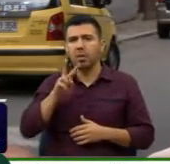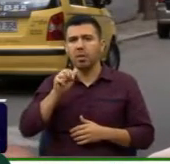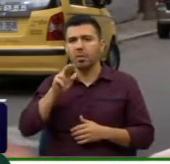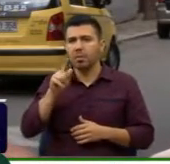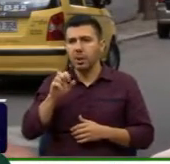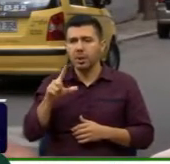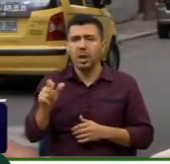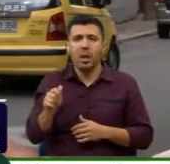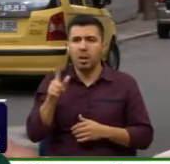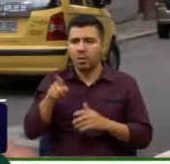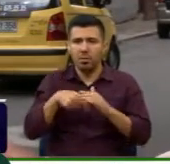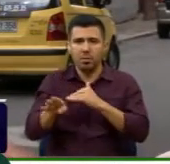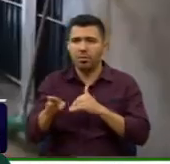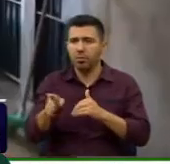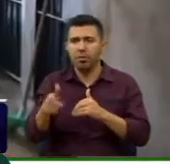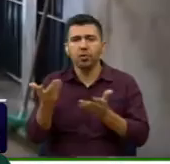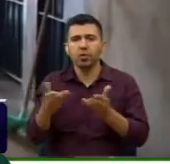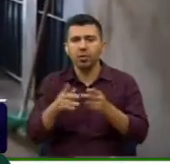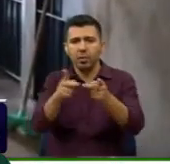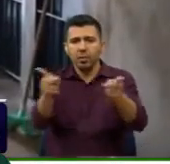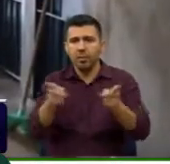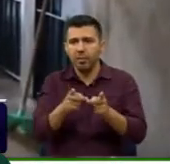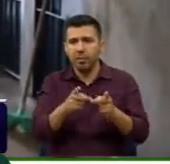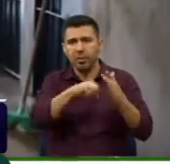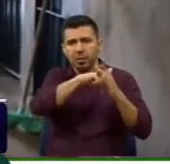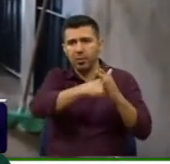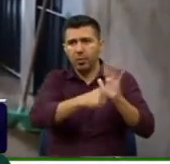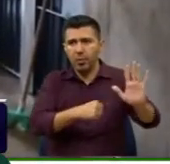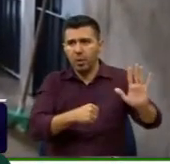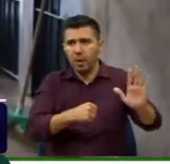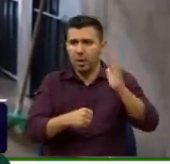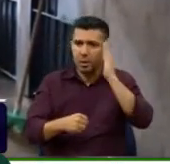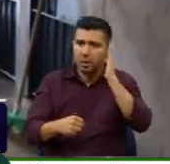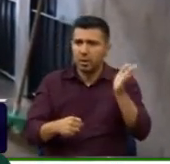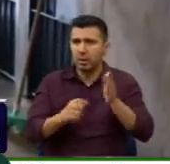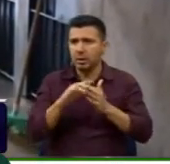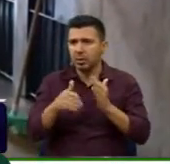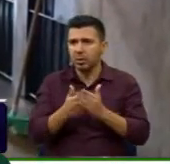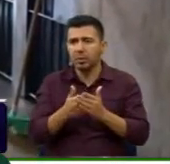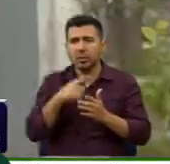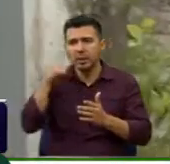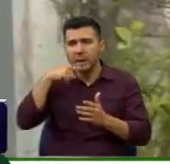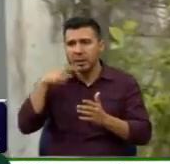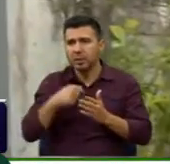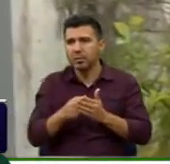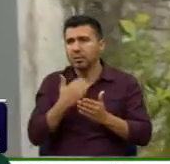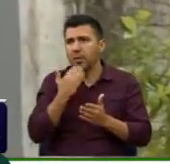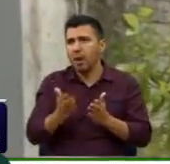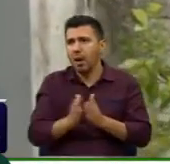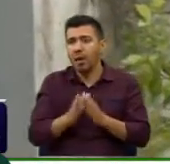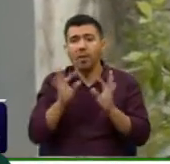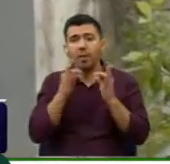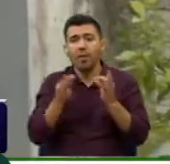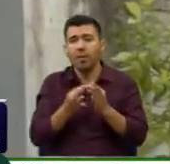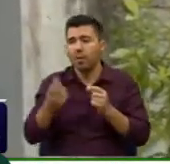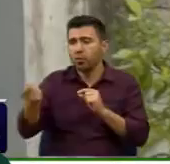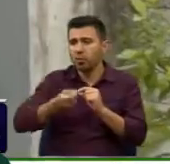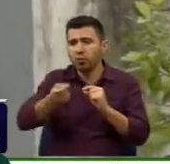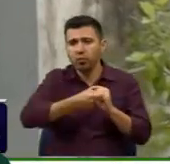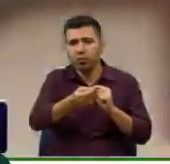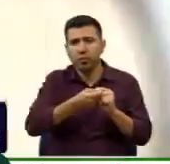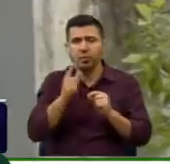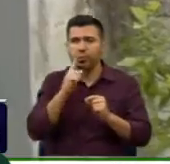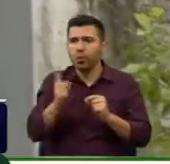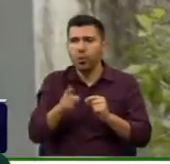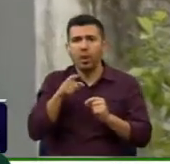sé que amparan las piezas porque no pensar en un lado y el igual les toca comprar sus cremas y si no tienen familiares por acá cerca porque otro